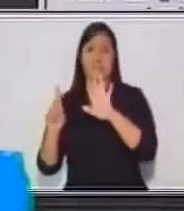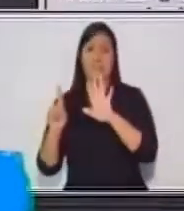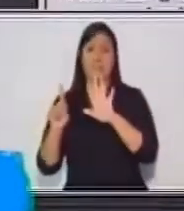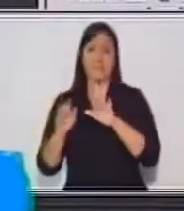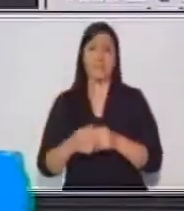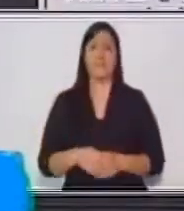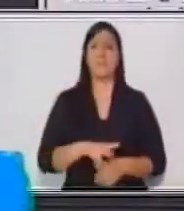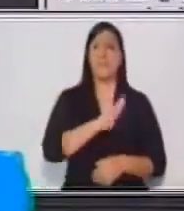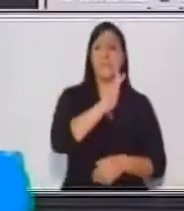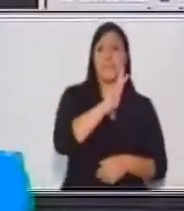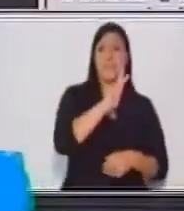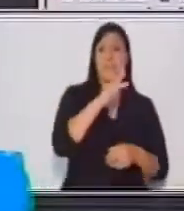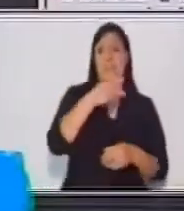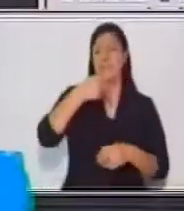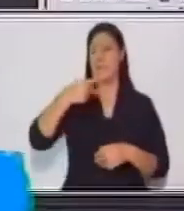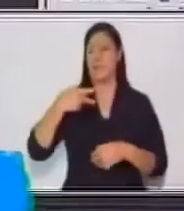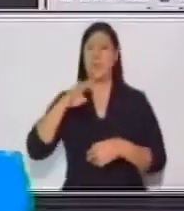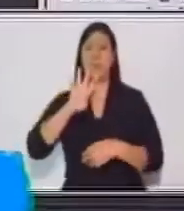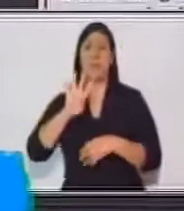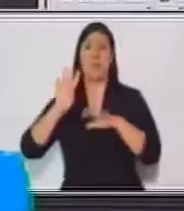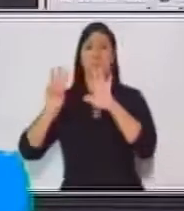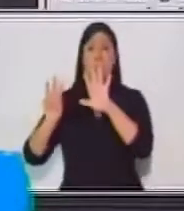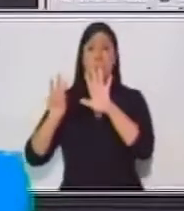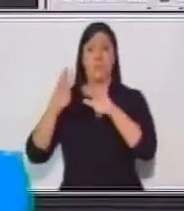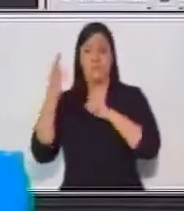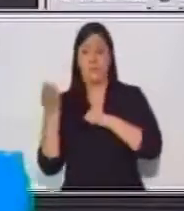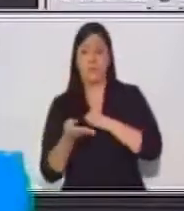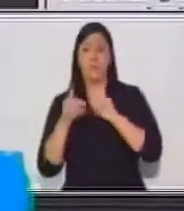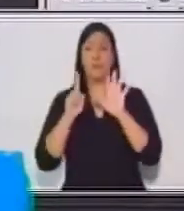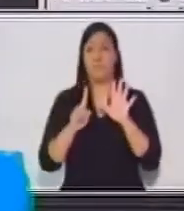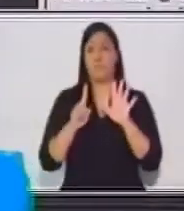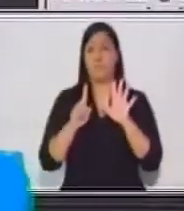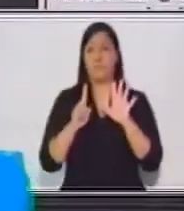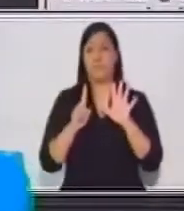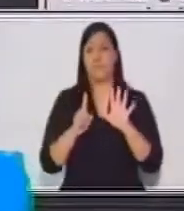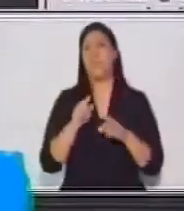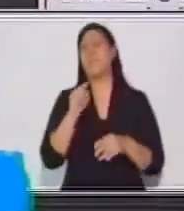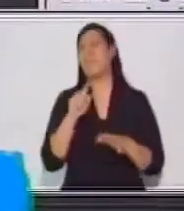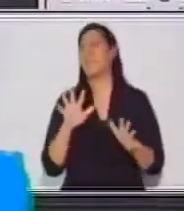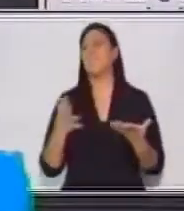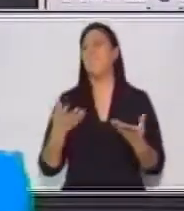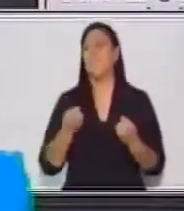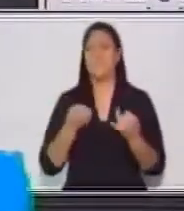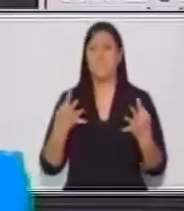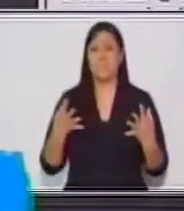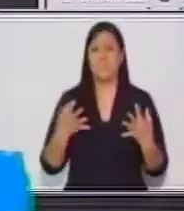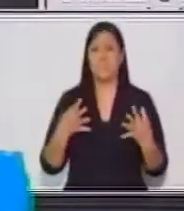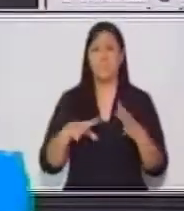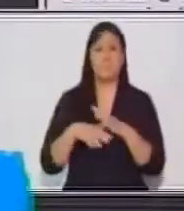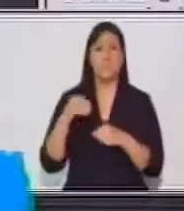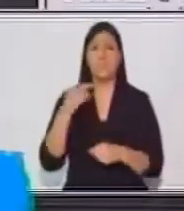igual a 48 dividido 6. Y eso es 8.